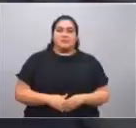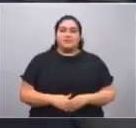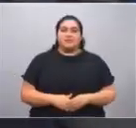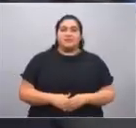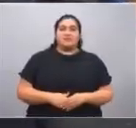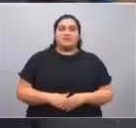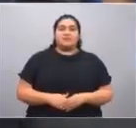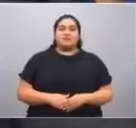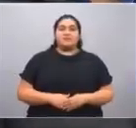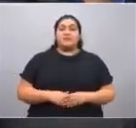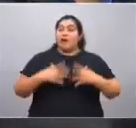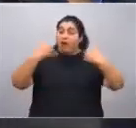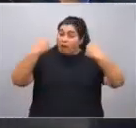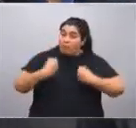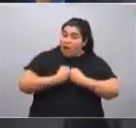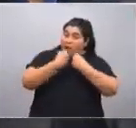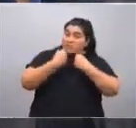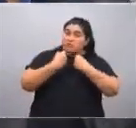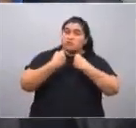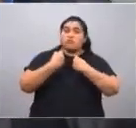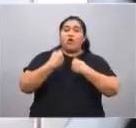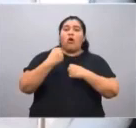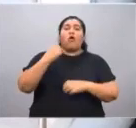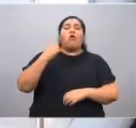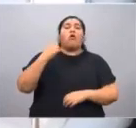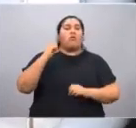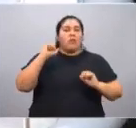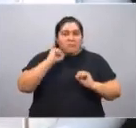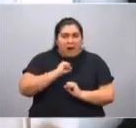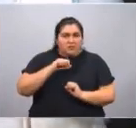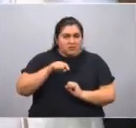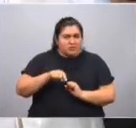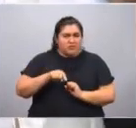No es pacto, no es de mayo.